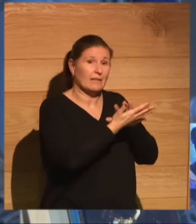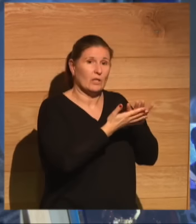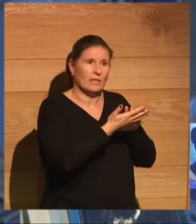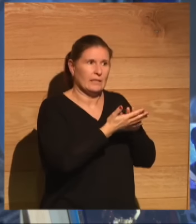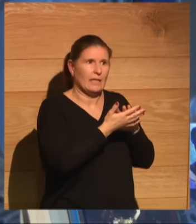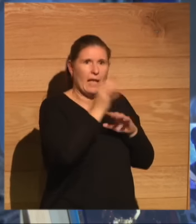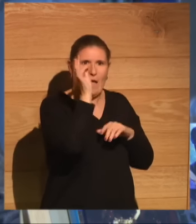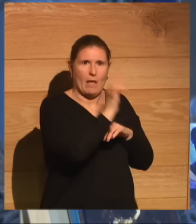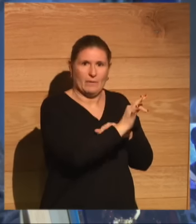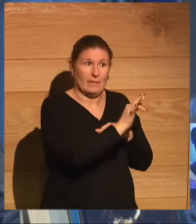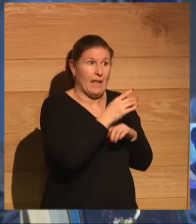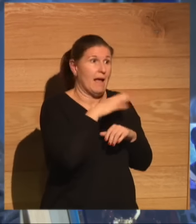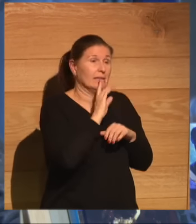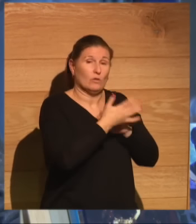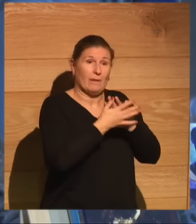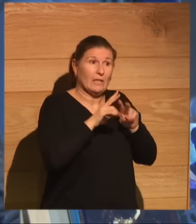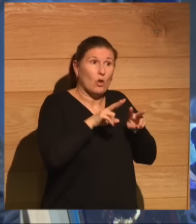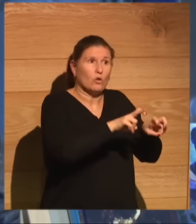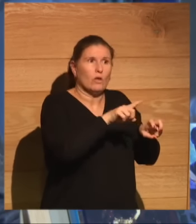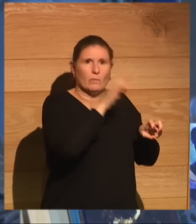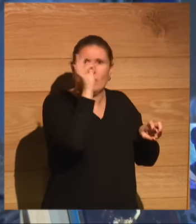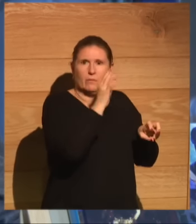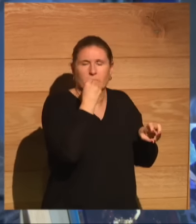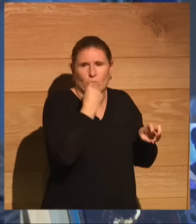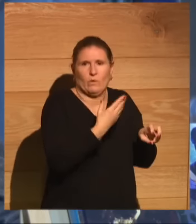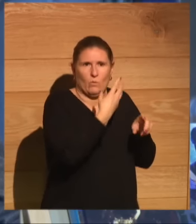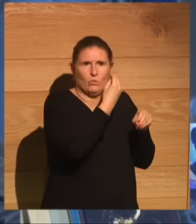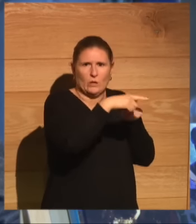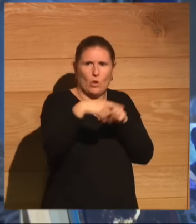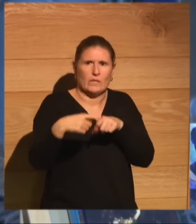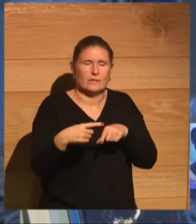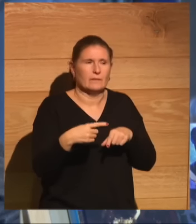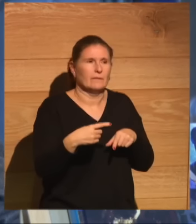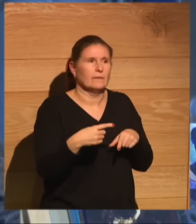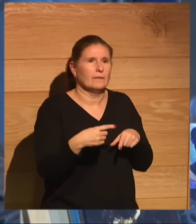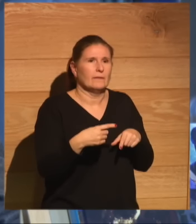tiene la película. Es decir, aún no logra eso que ya hemos mencionado y que no merece la pena